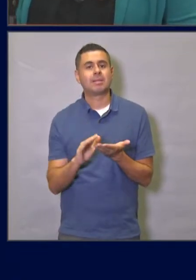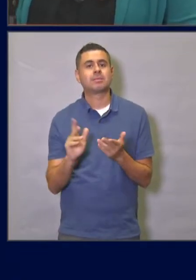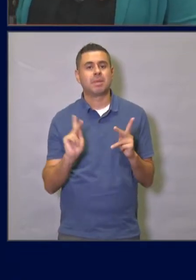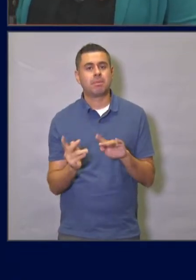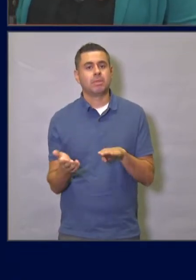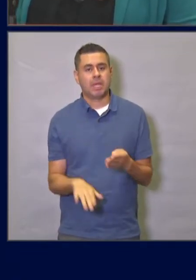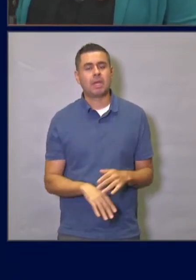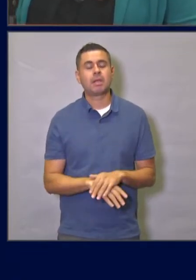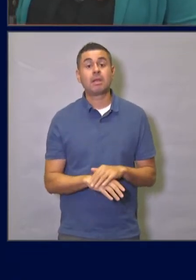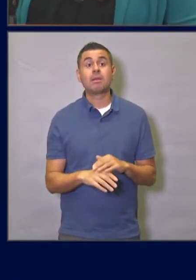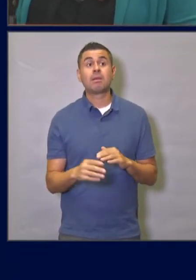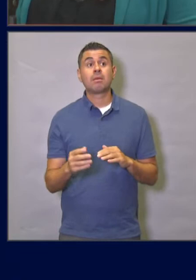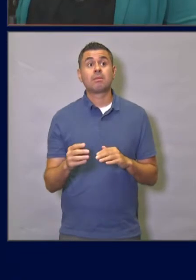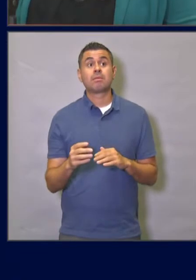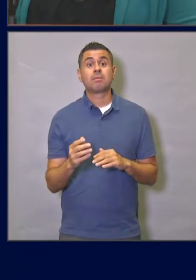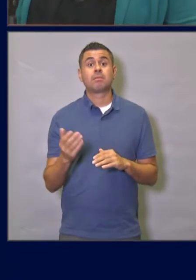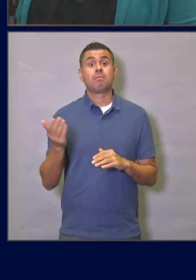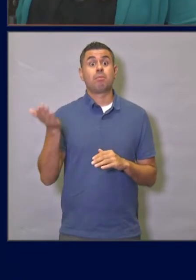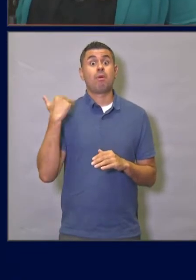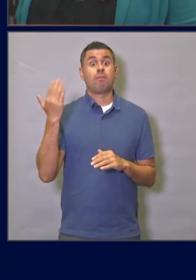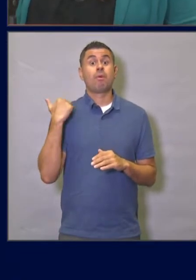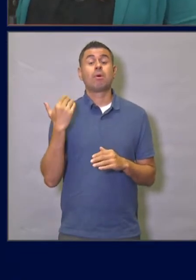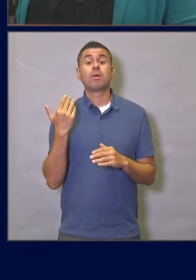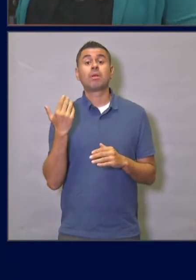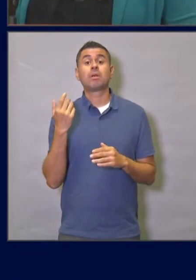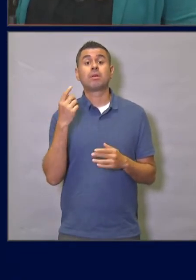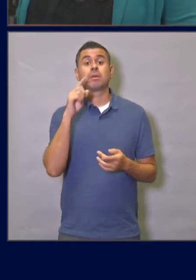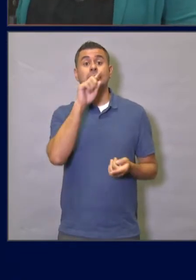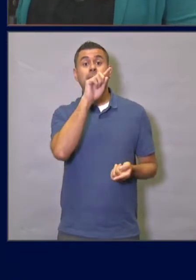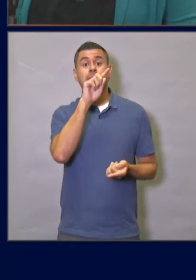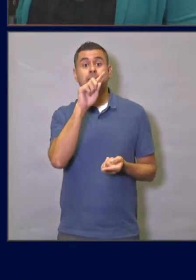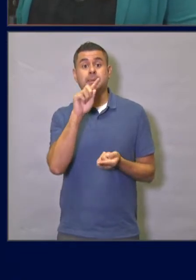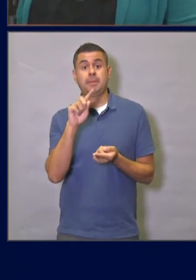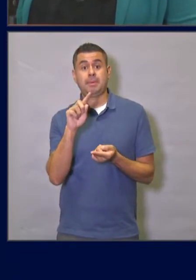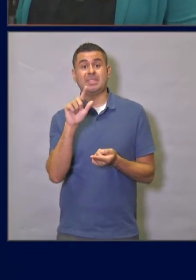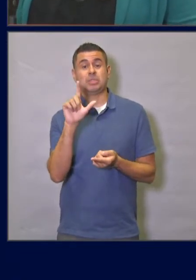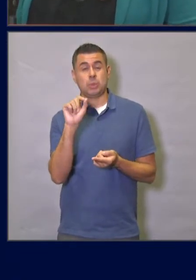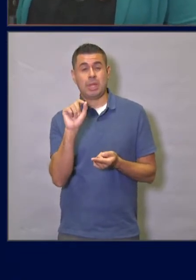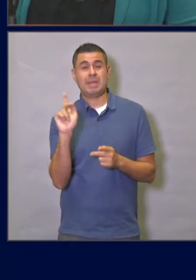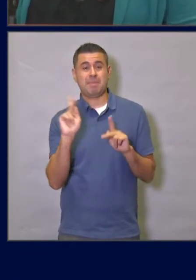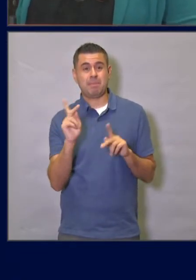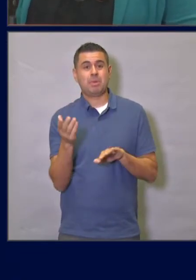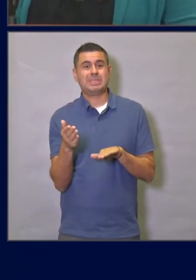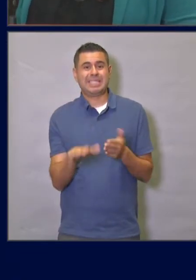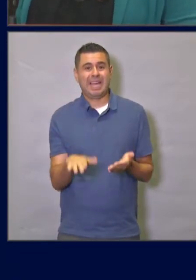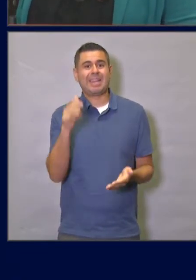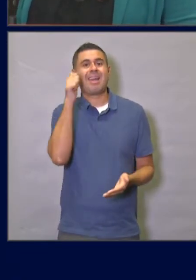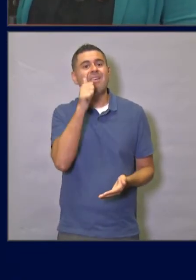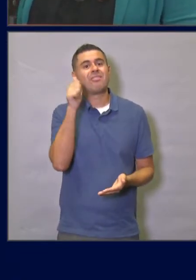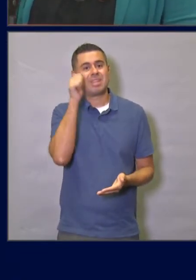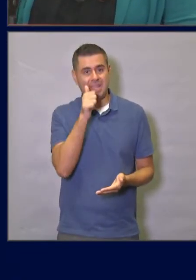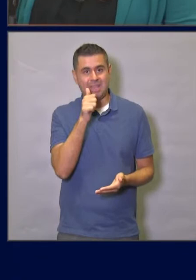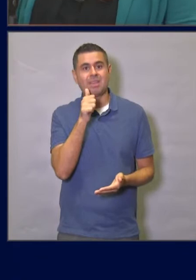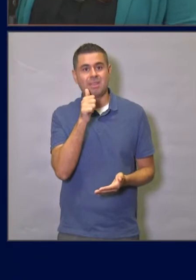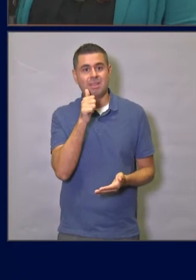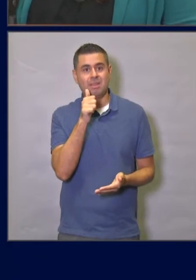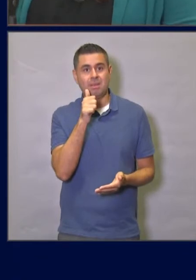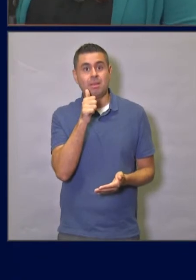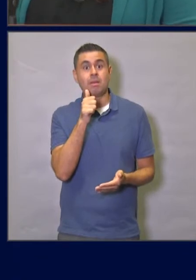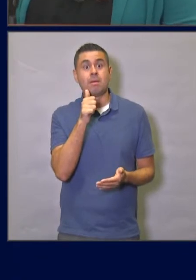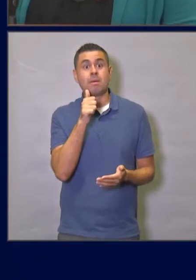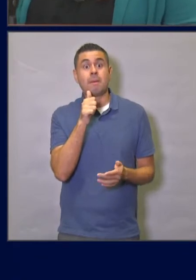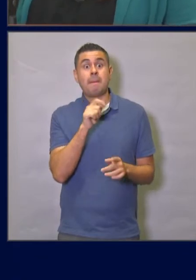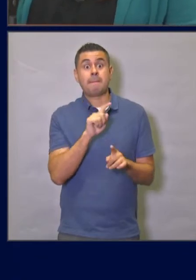este número disminuyó a un promedio de alrededor de 20 fallecimientos por día, comparado con un alrededor